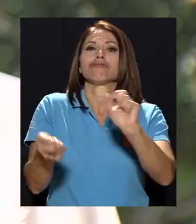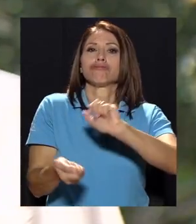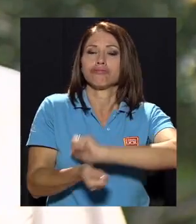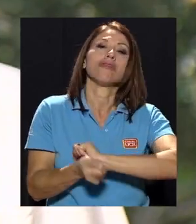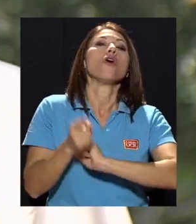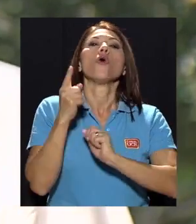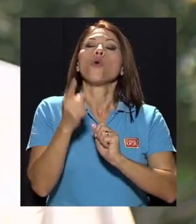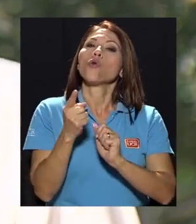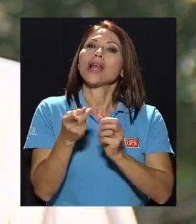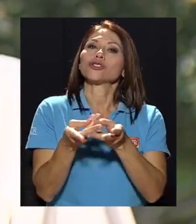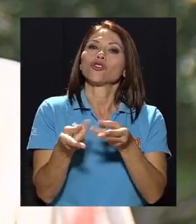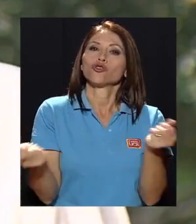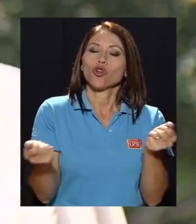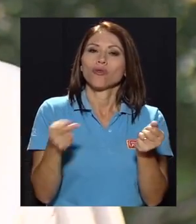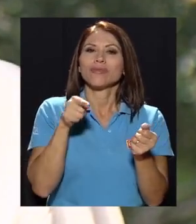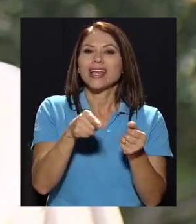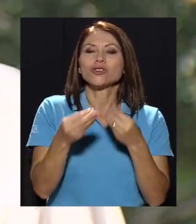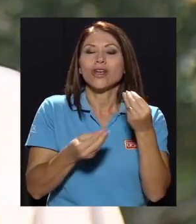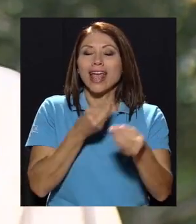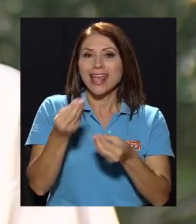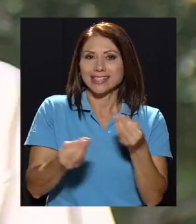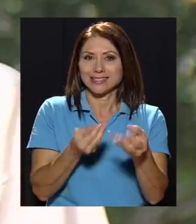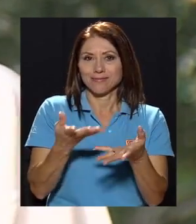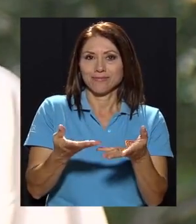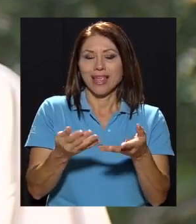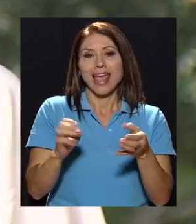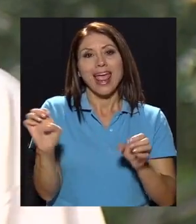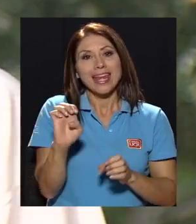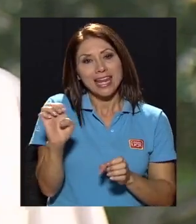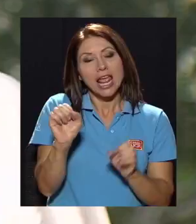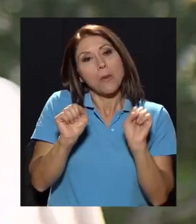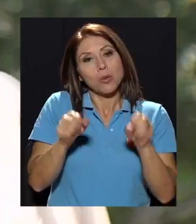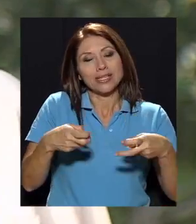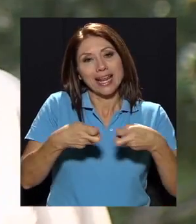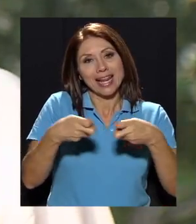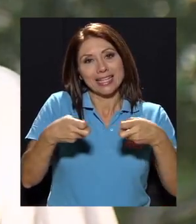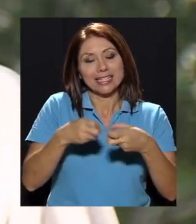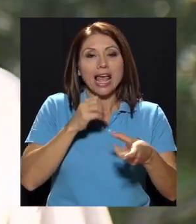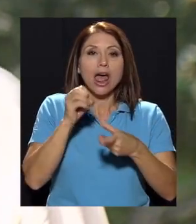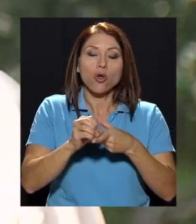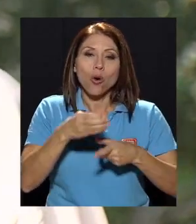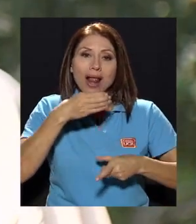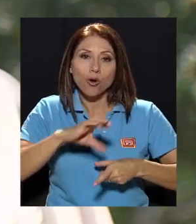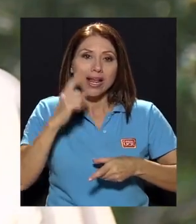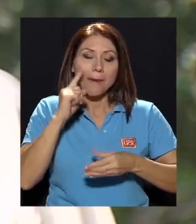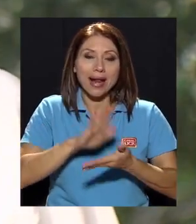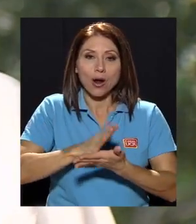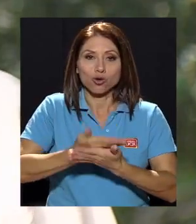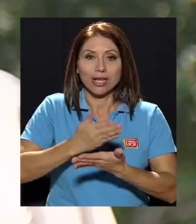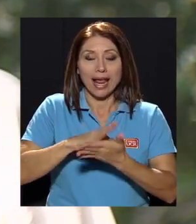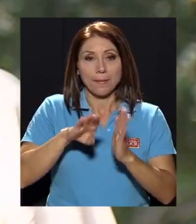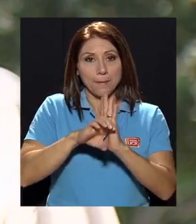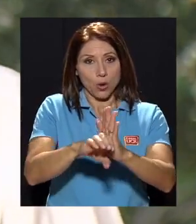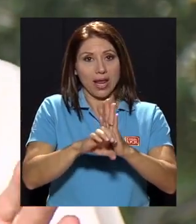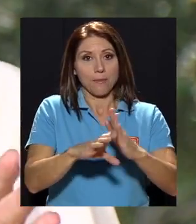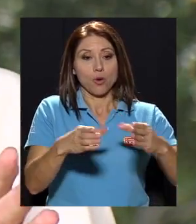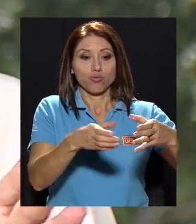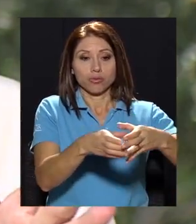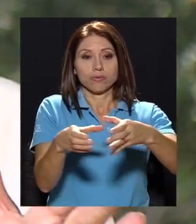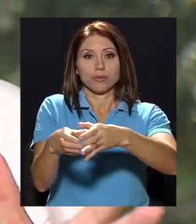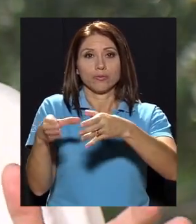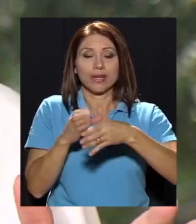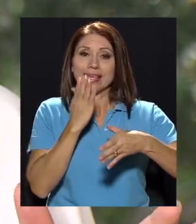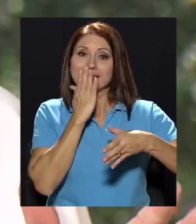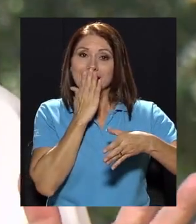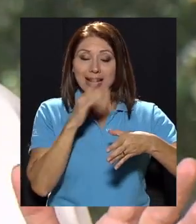de energía, concretamente electricidad o energía calórica para cocinar. Por ejemplo, en las zonas indígenas, gracias a